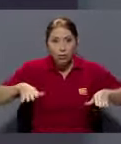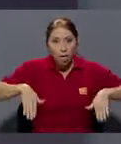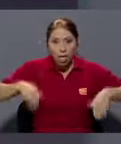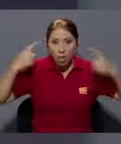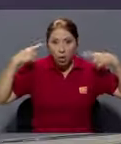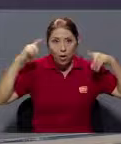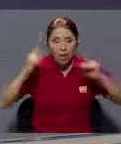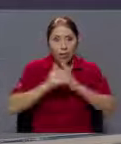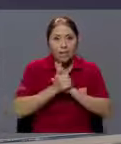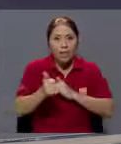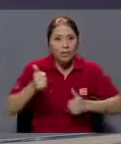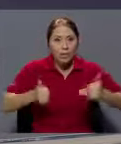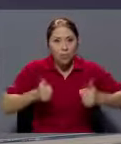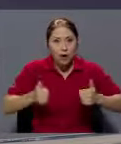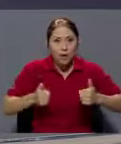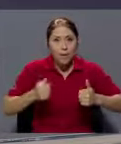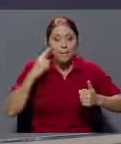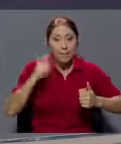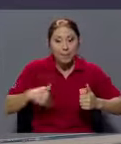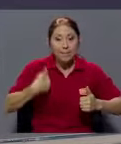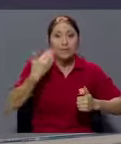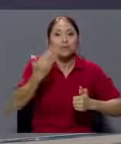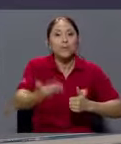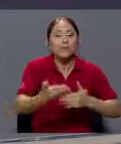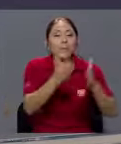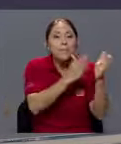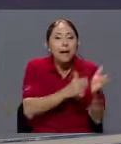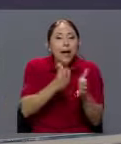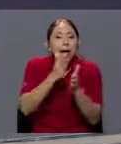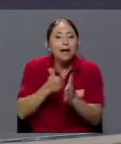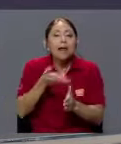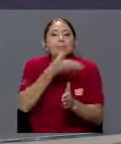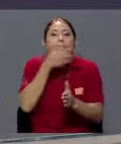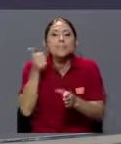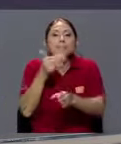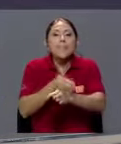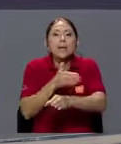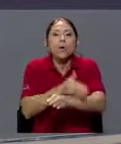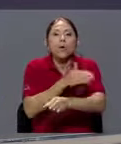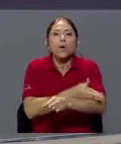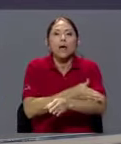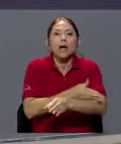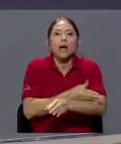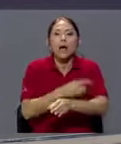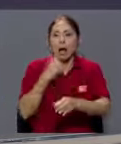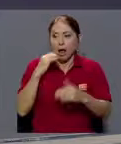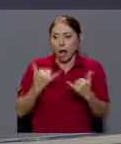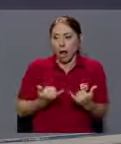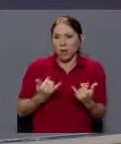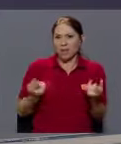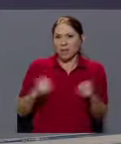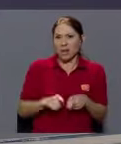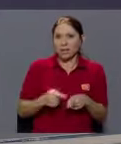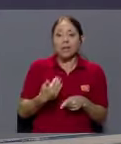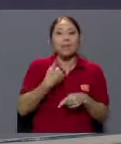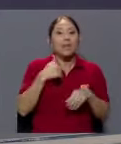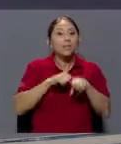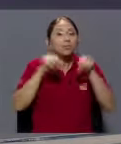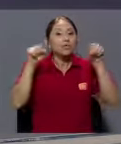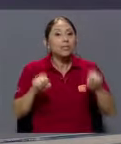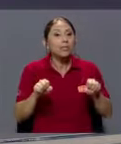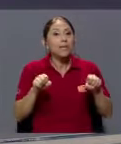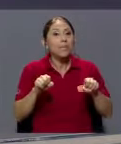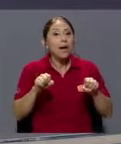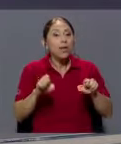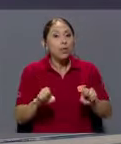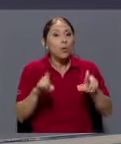logrando desarrollar para desarrollar planes de mejora. Porque ¿qué es lo que pasa? Tenemos un sistema educativo con mecanismos de